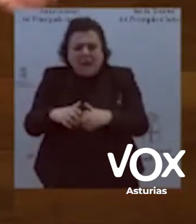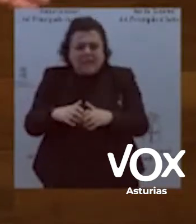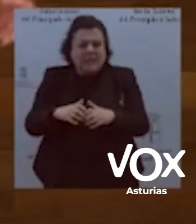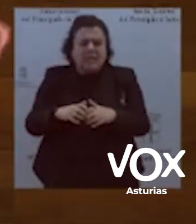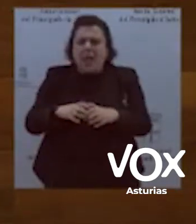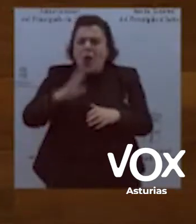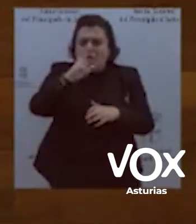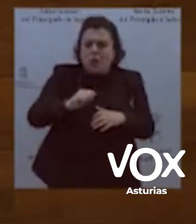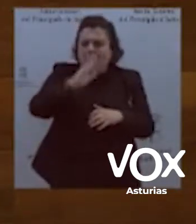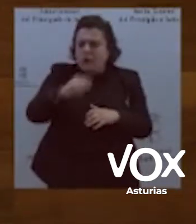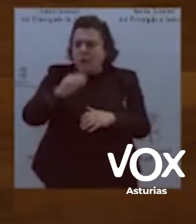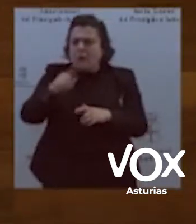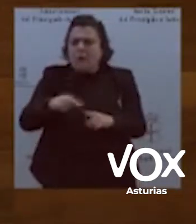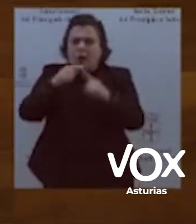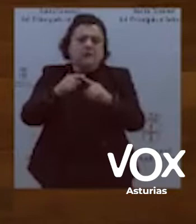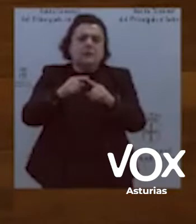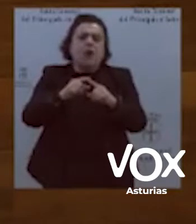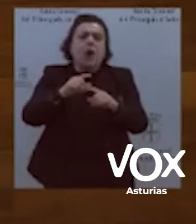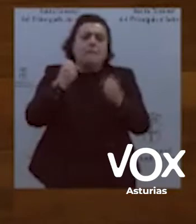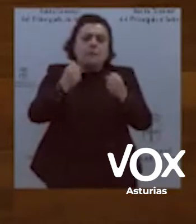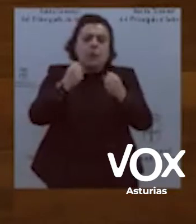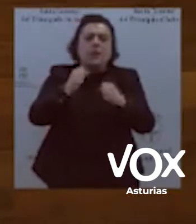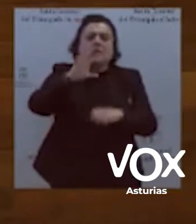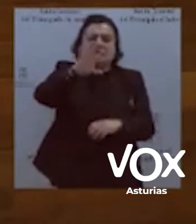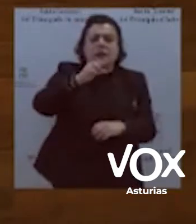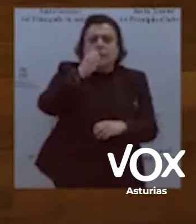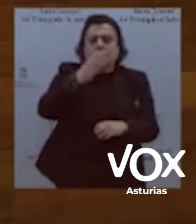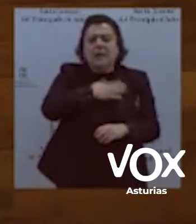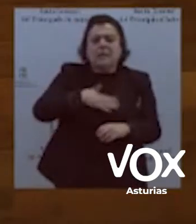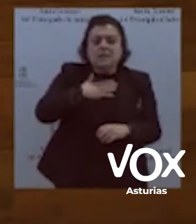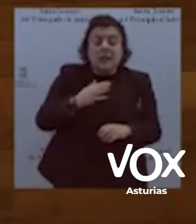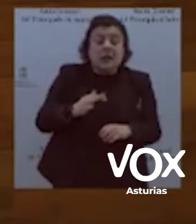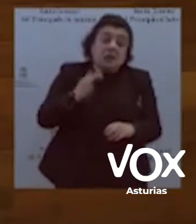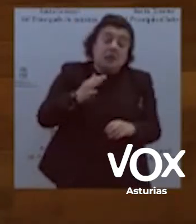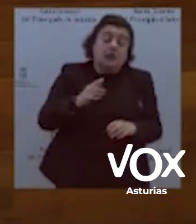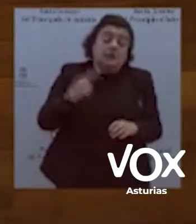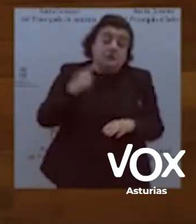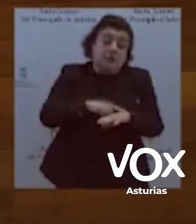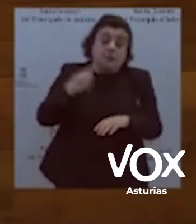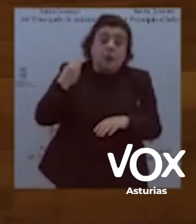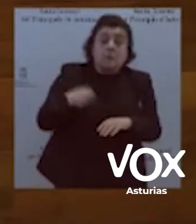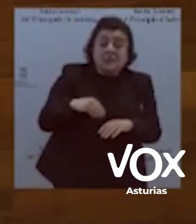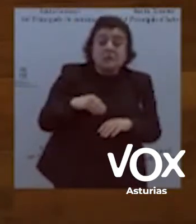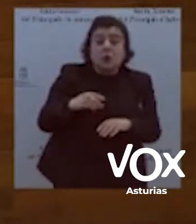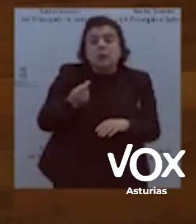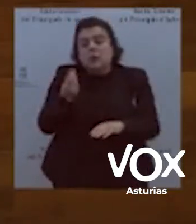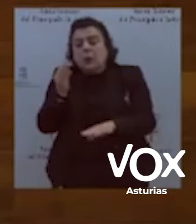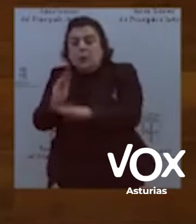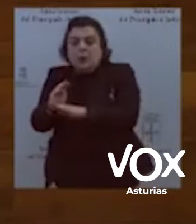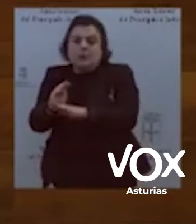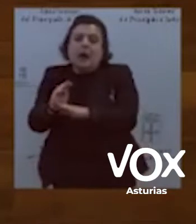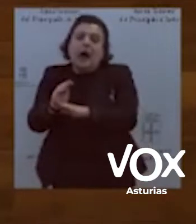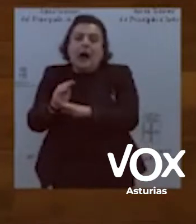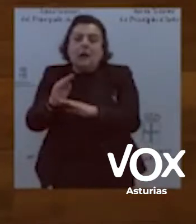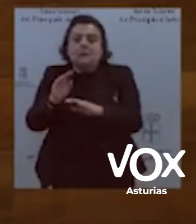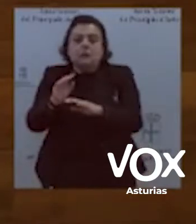y, de paso, alimentar a sus vasallos, a UGT y a comisiones obreras, entre ellos. Dos ejemplos de falsedad y